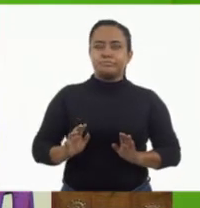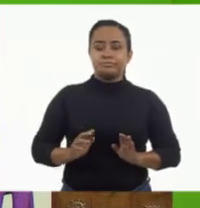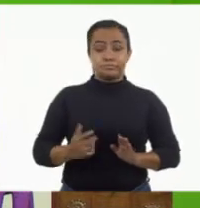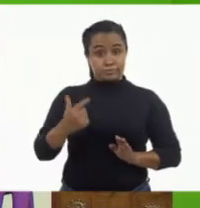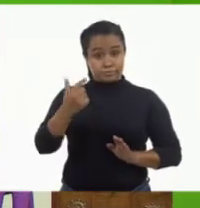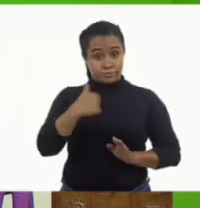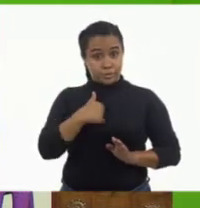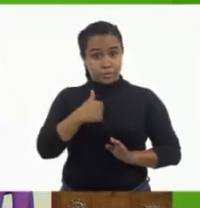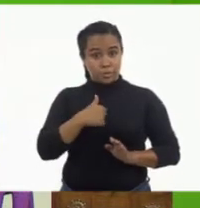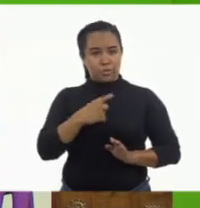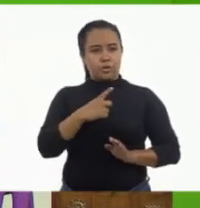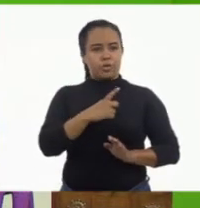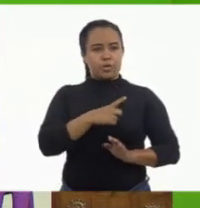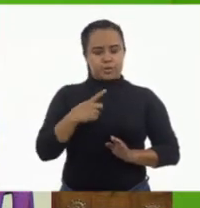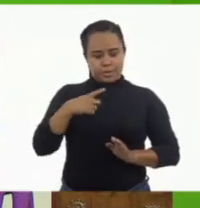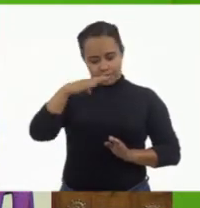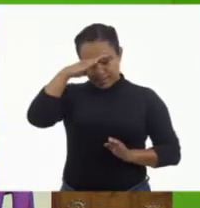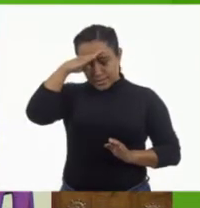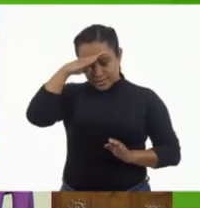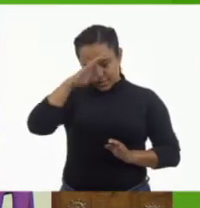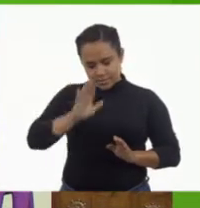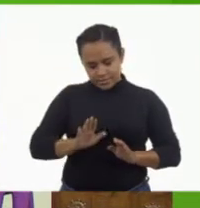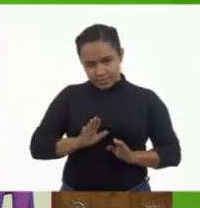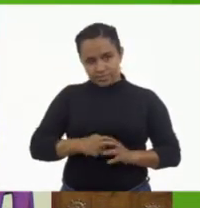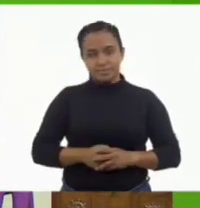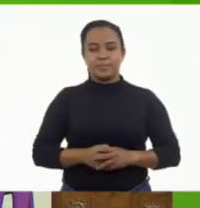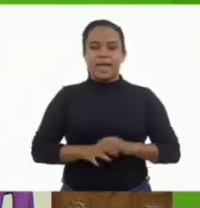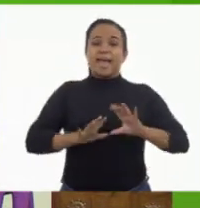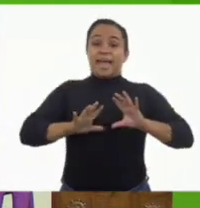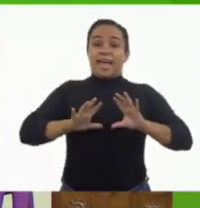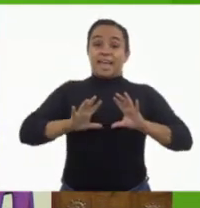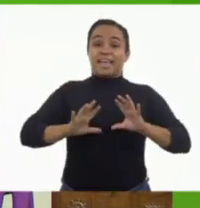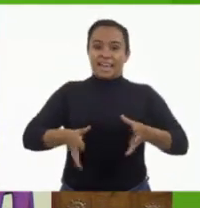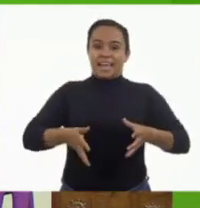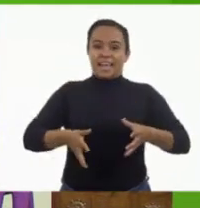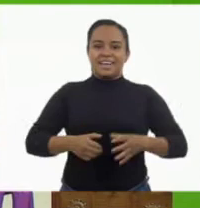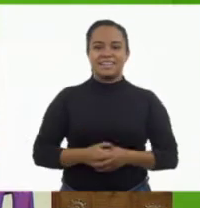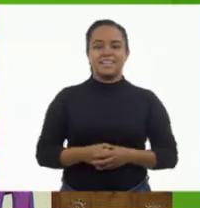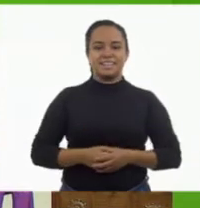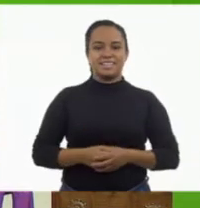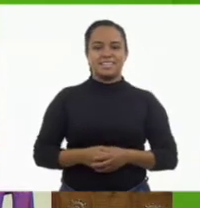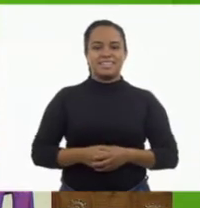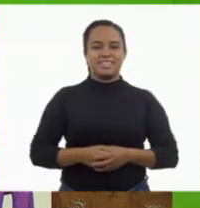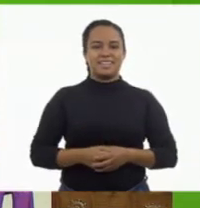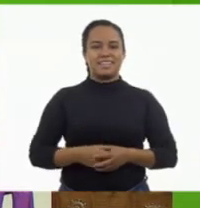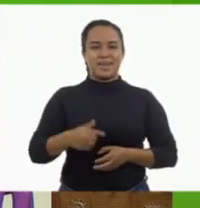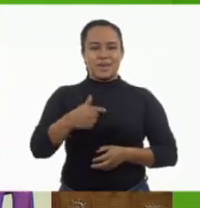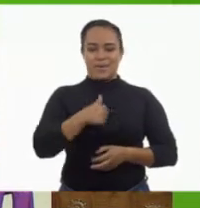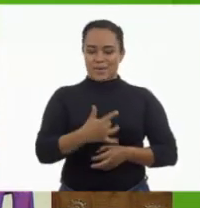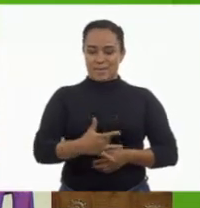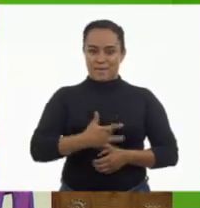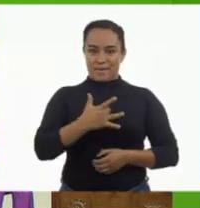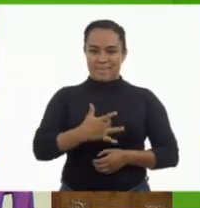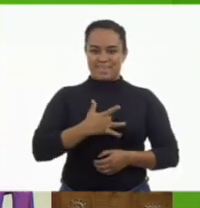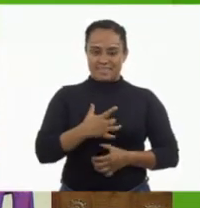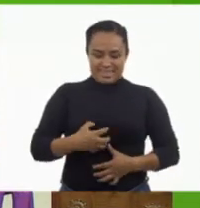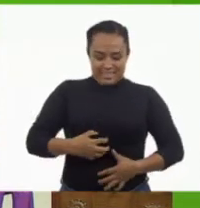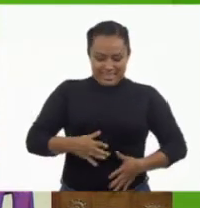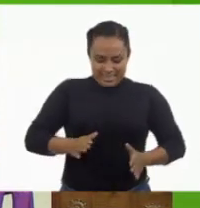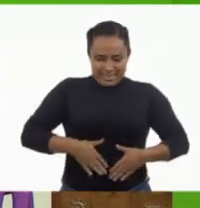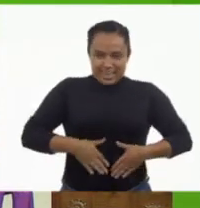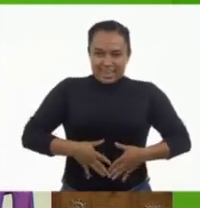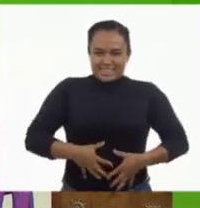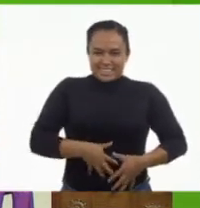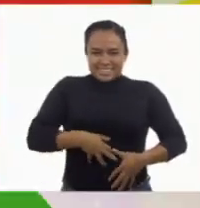estas cosas hay que darse tiempo. ¡Ay! ¡Ya! ¡Ya está! Acabo de sentir como cosquillitas